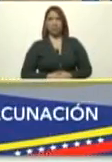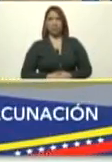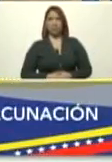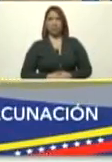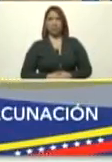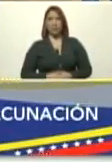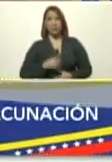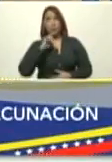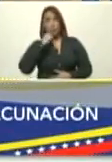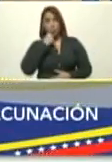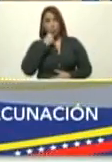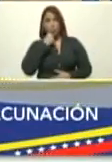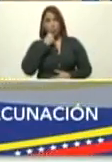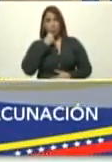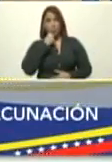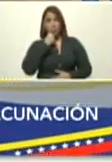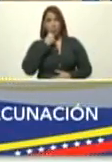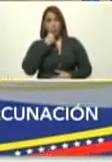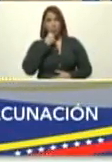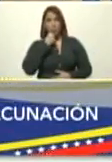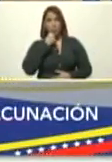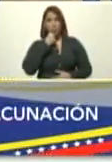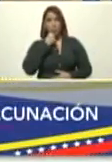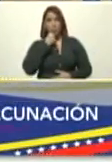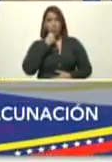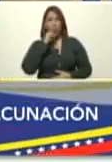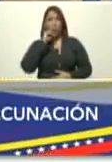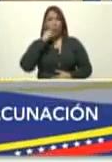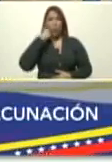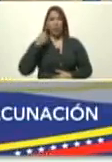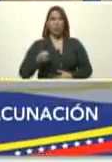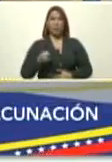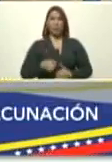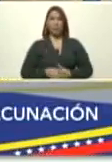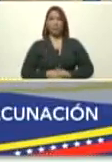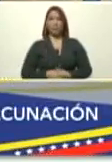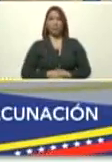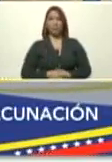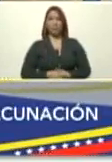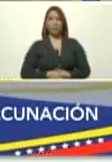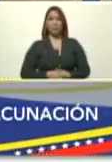en Rusia, en Ucrania.